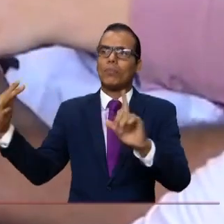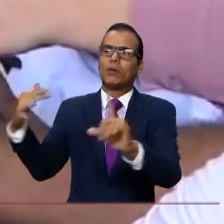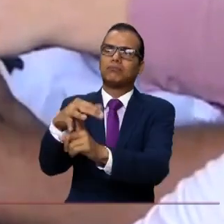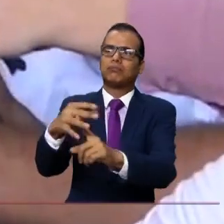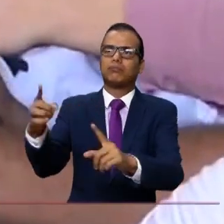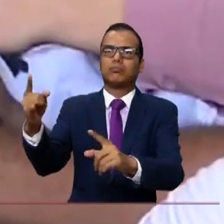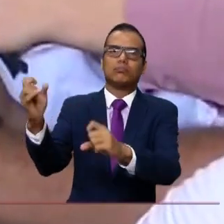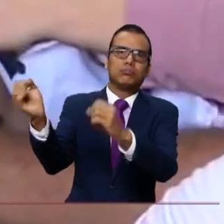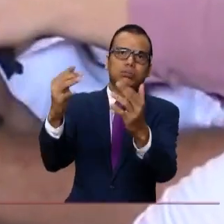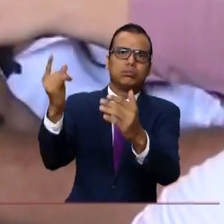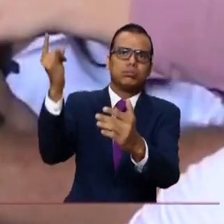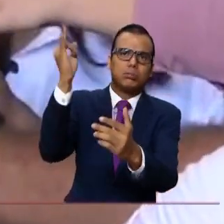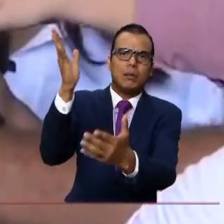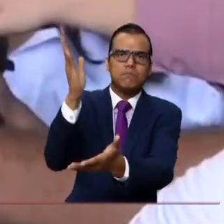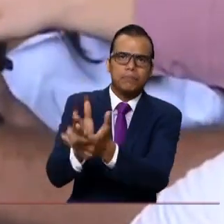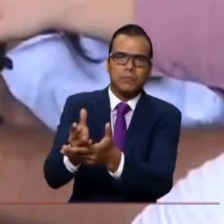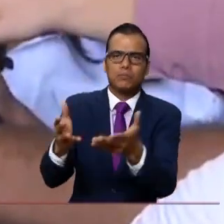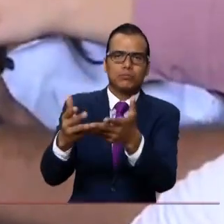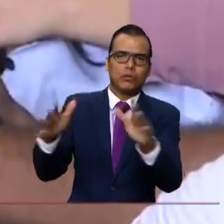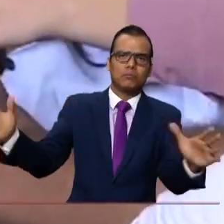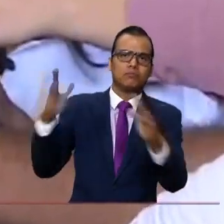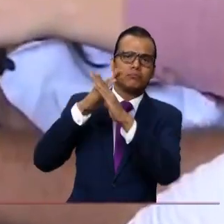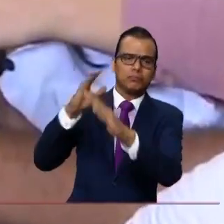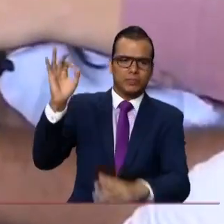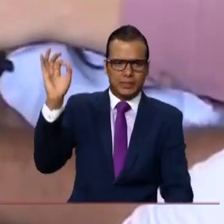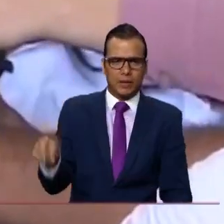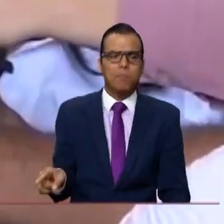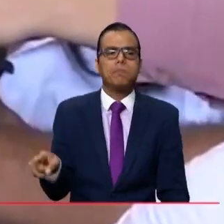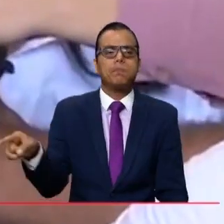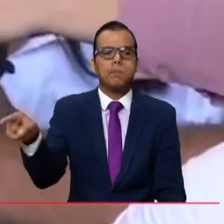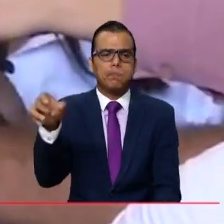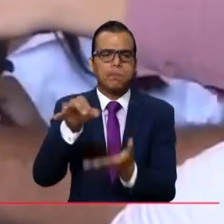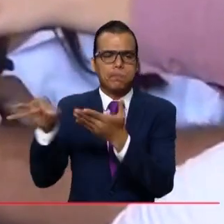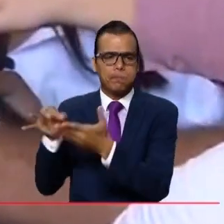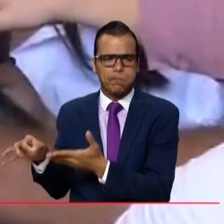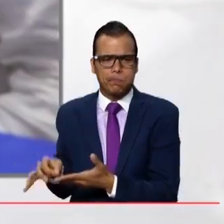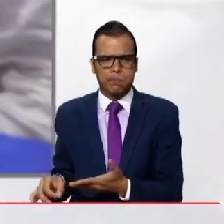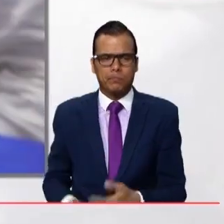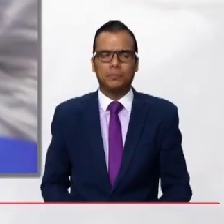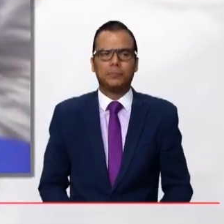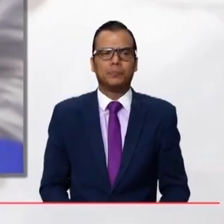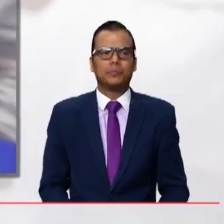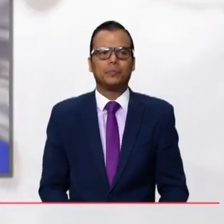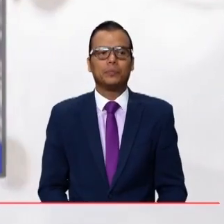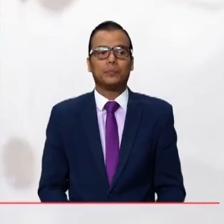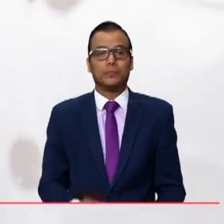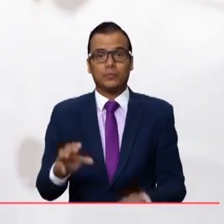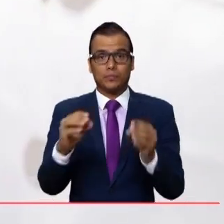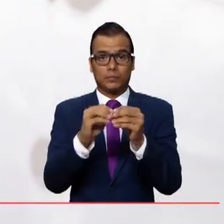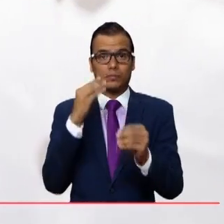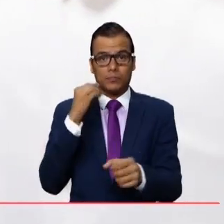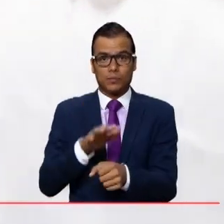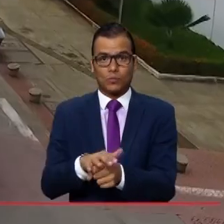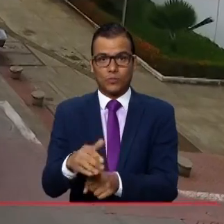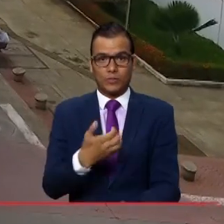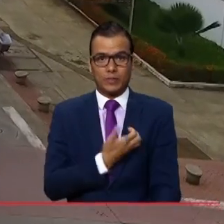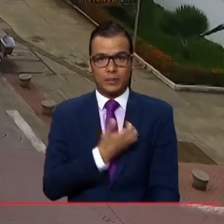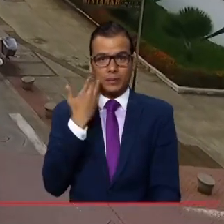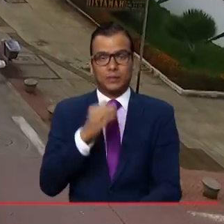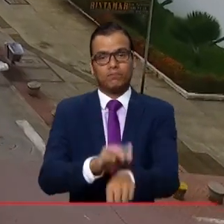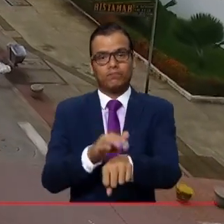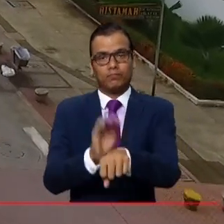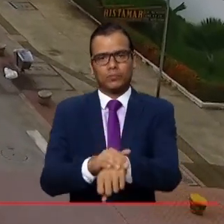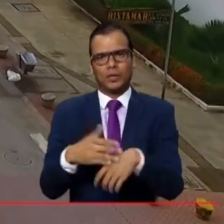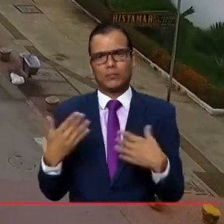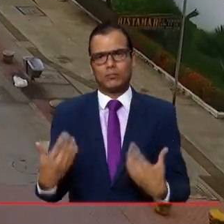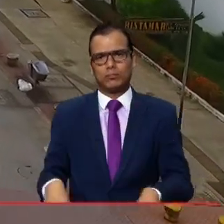de los enfrentamientos que se están generando entre los grupos delincuenciales. La alcaldesa del puerto agradeció el apoyo